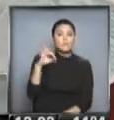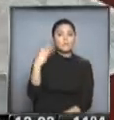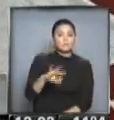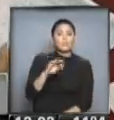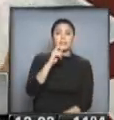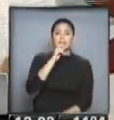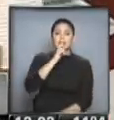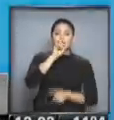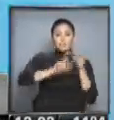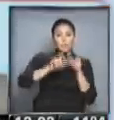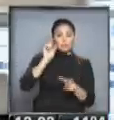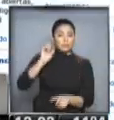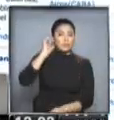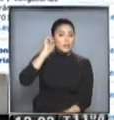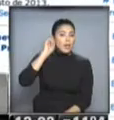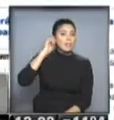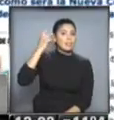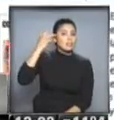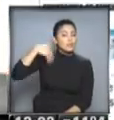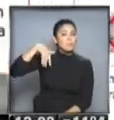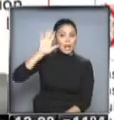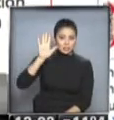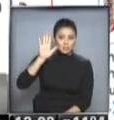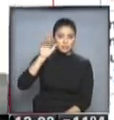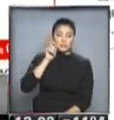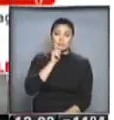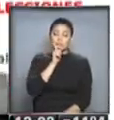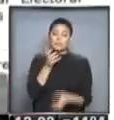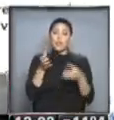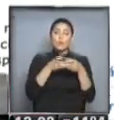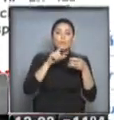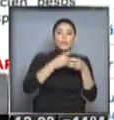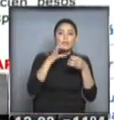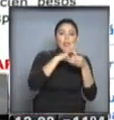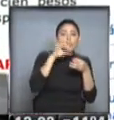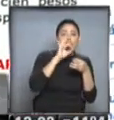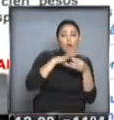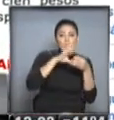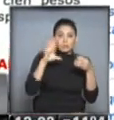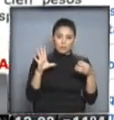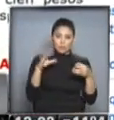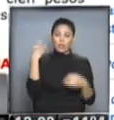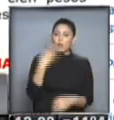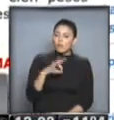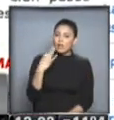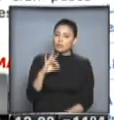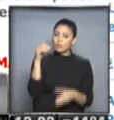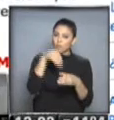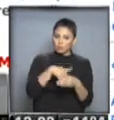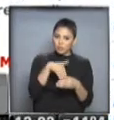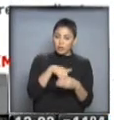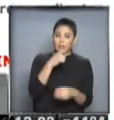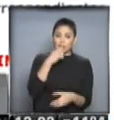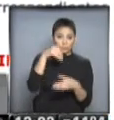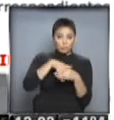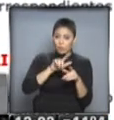para todos los argentinos mayores de 18 años, estemos o no afiliados a un partido político. La multa por